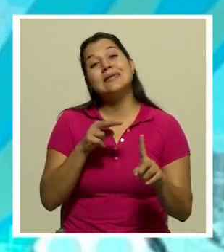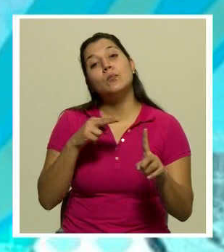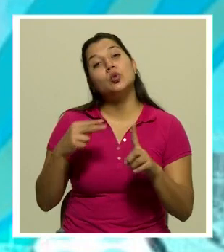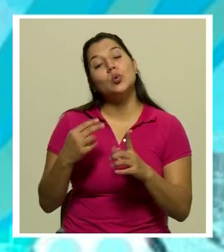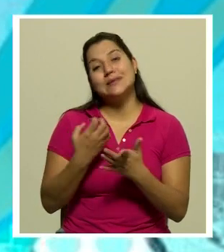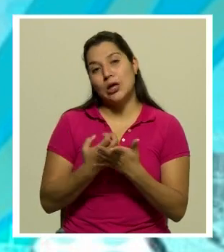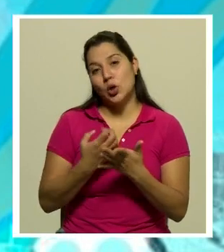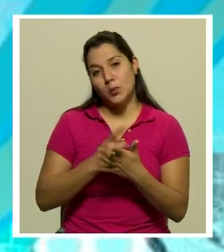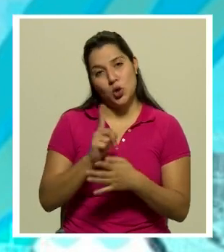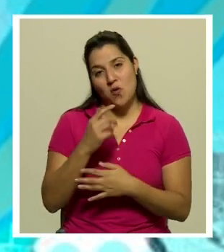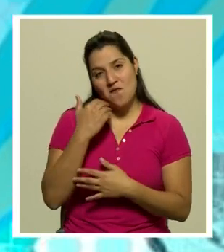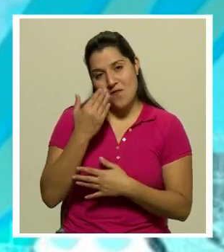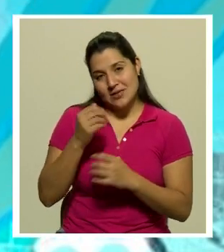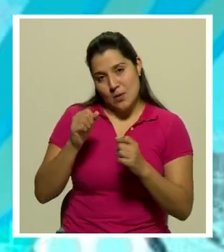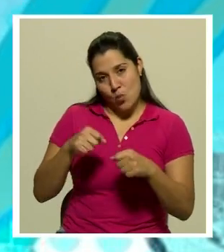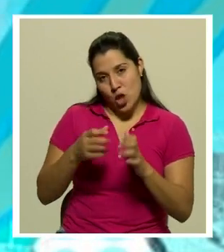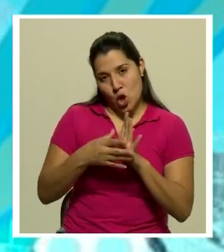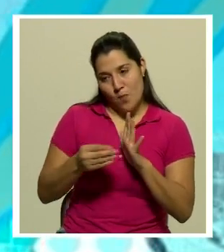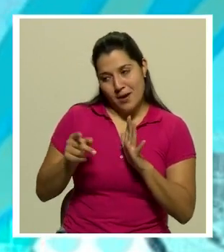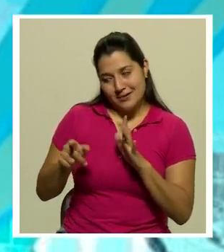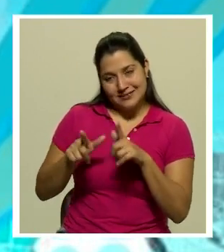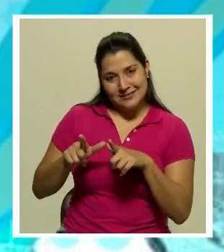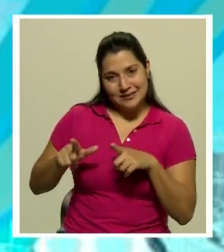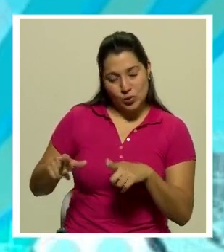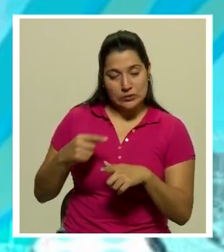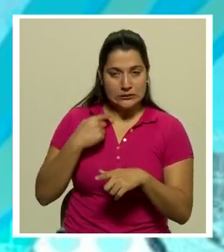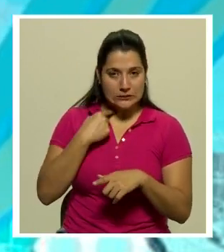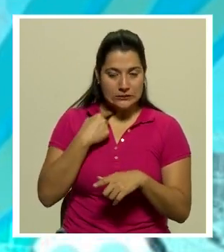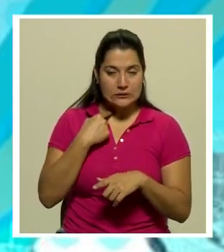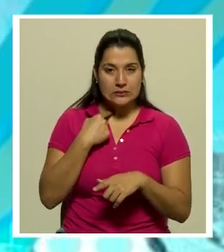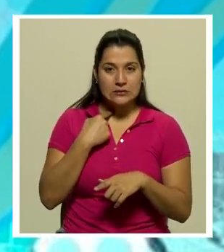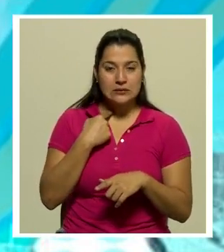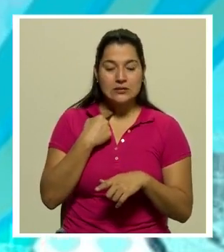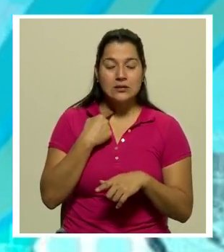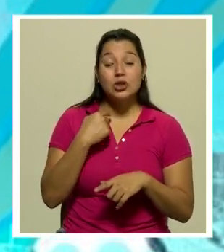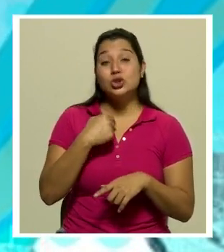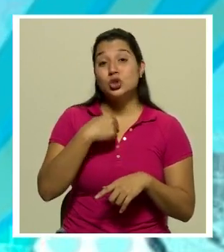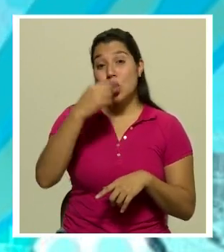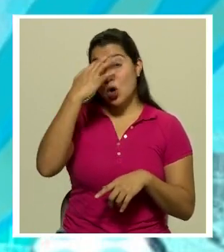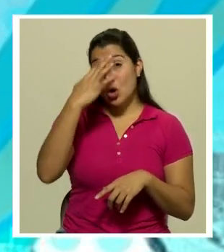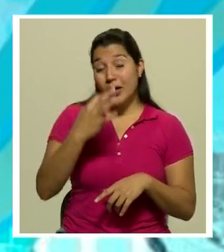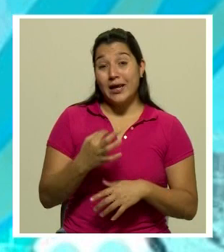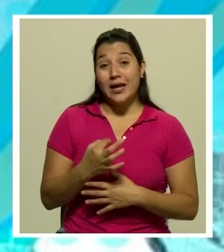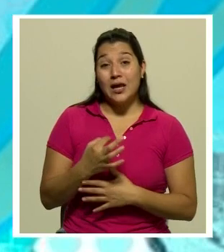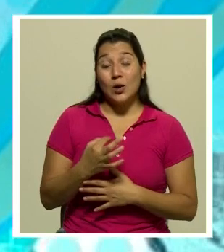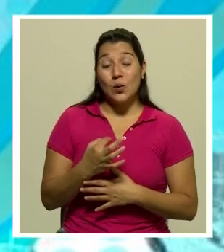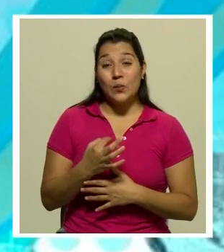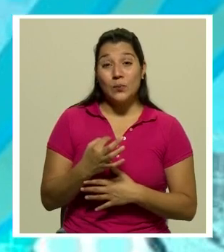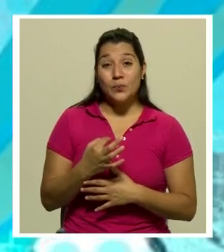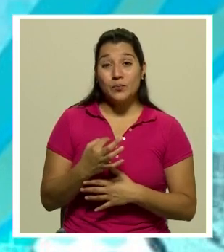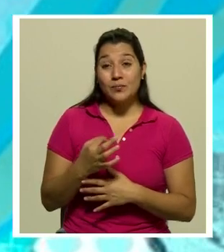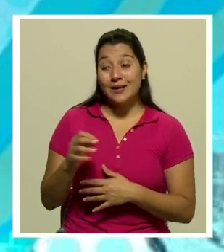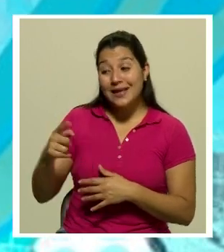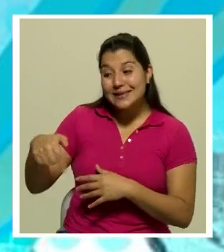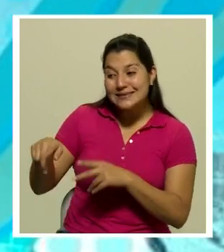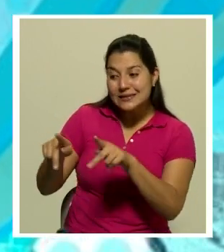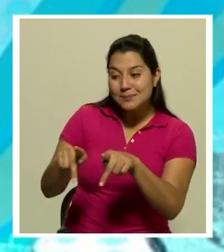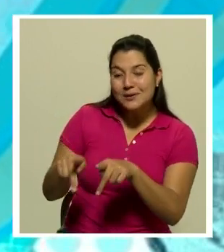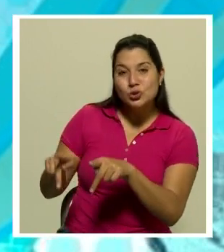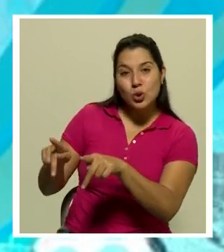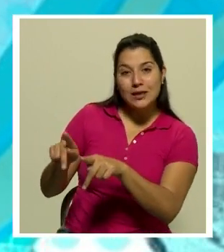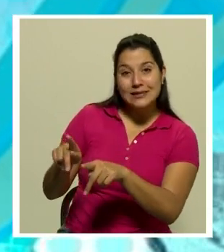Yo creo que por lo menos a la gente que salió de la liga